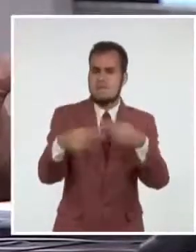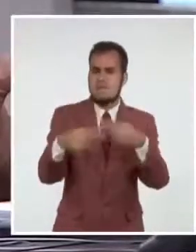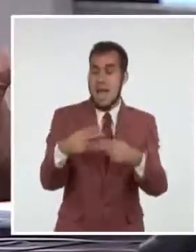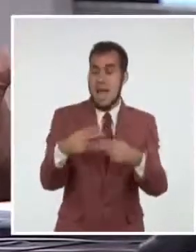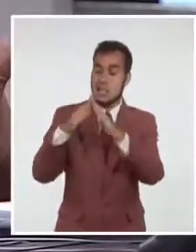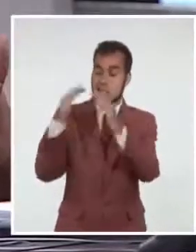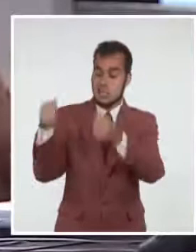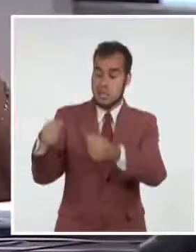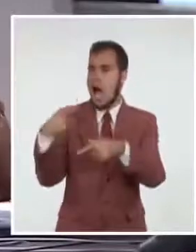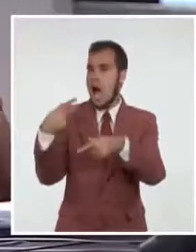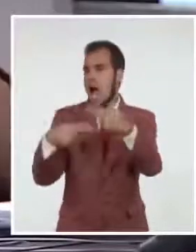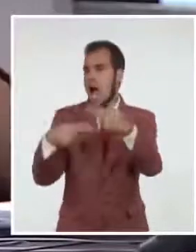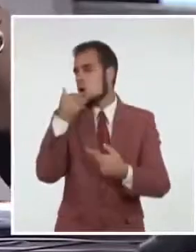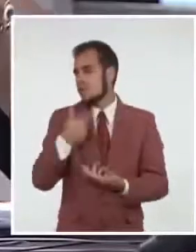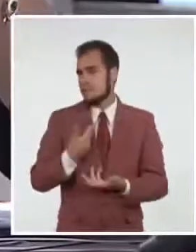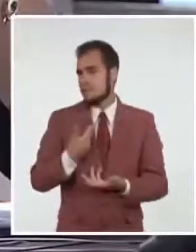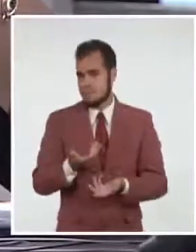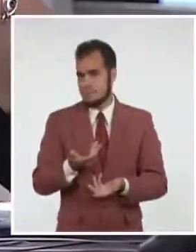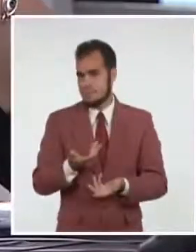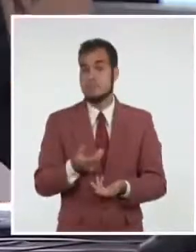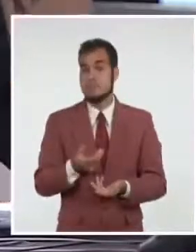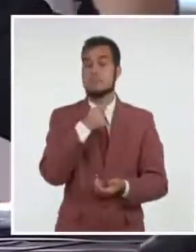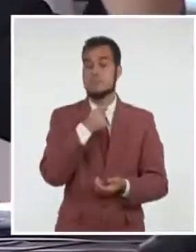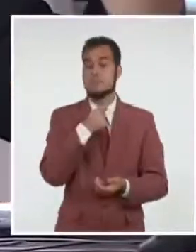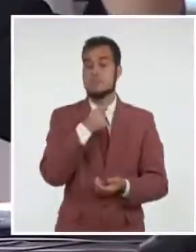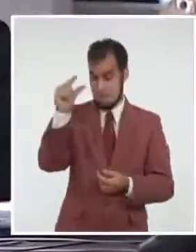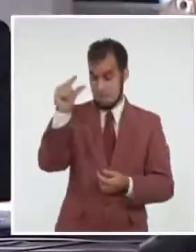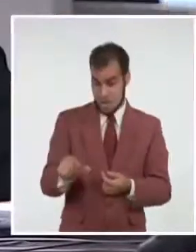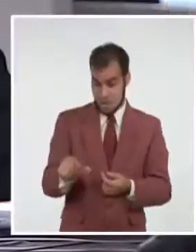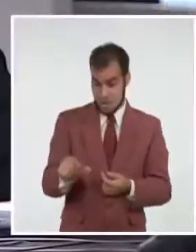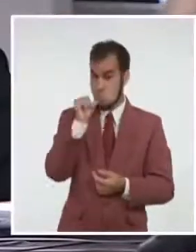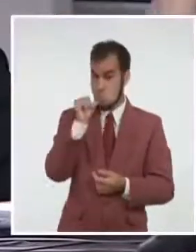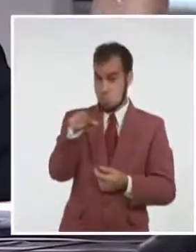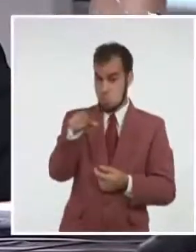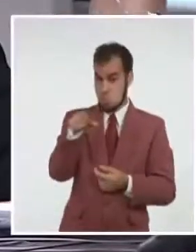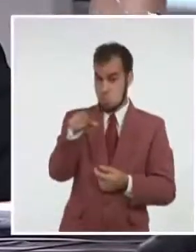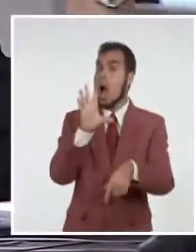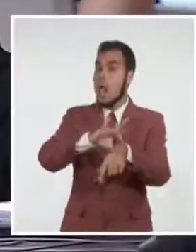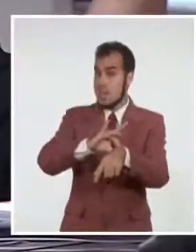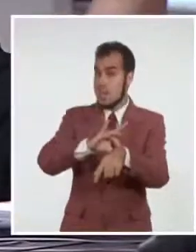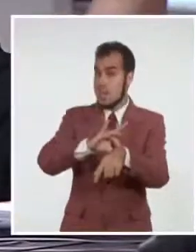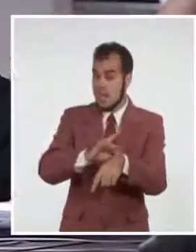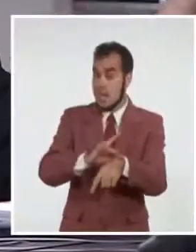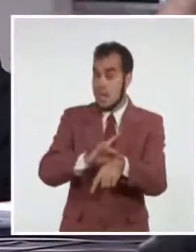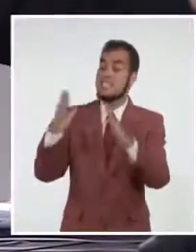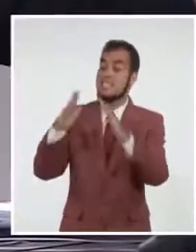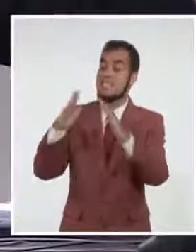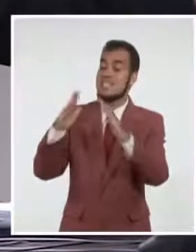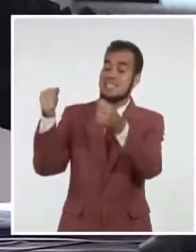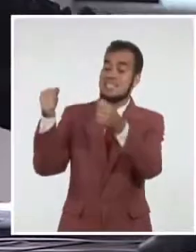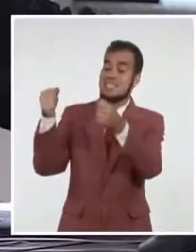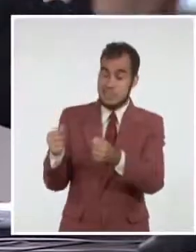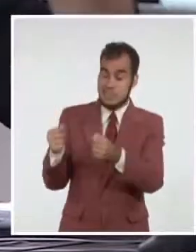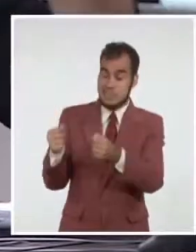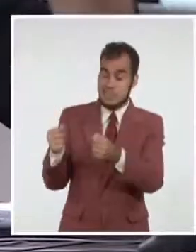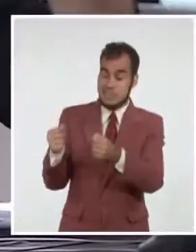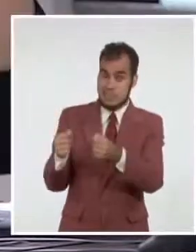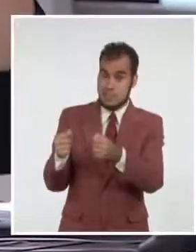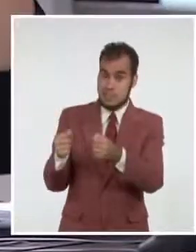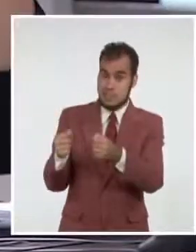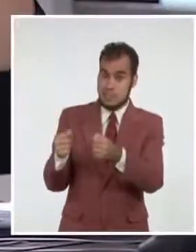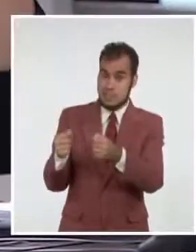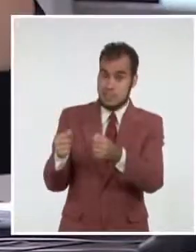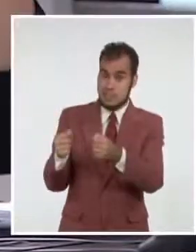domiciliario. Porque ese ingreso domiciliario, a diferencia del contacto, el contacto lo que lleva es vigilancia, está aislado, pero en este